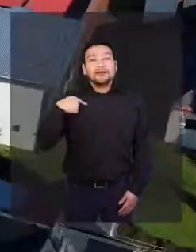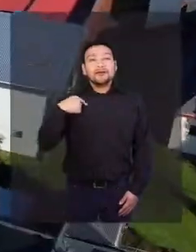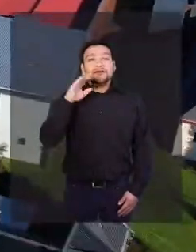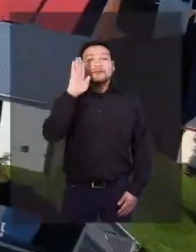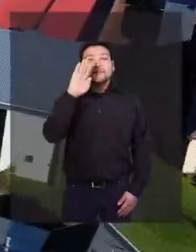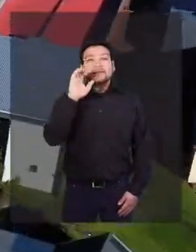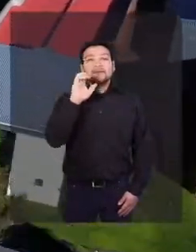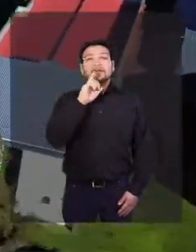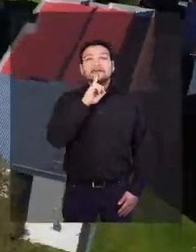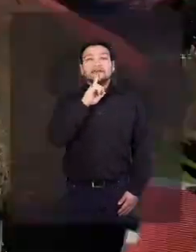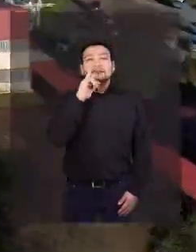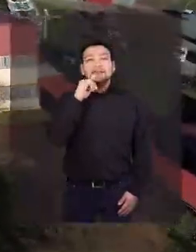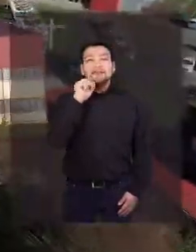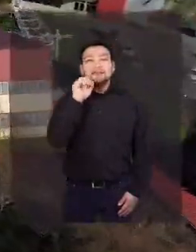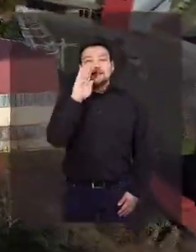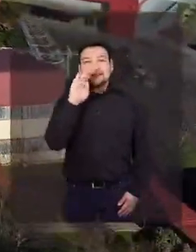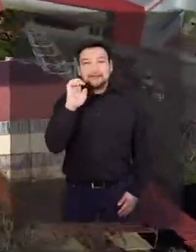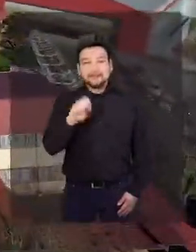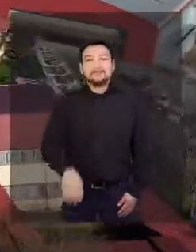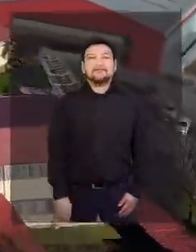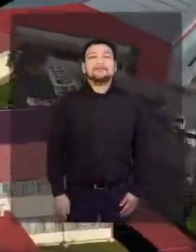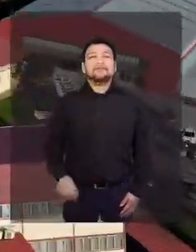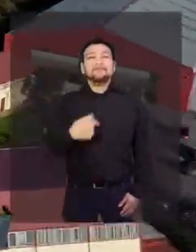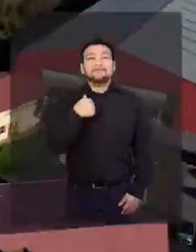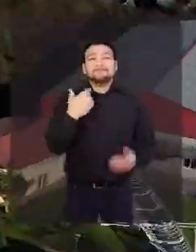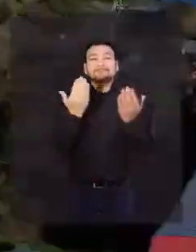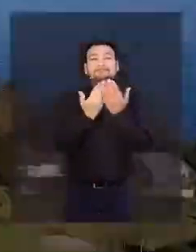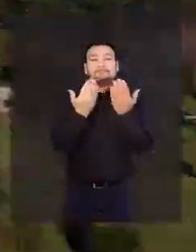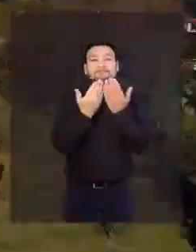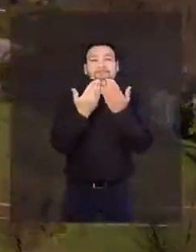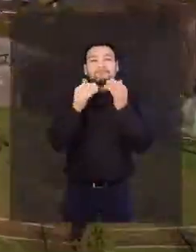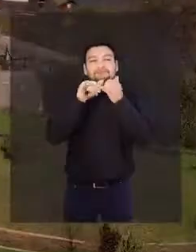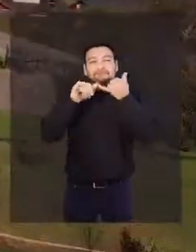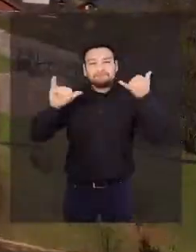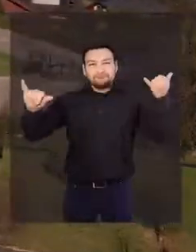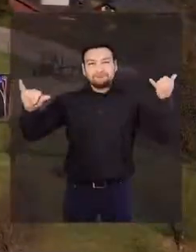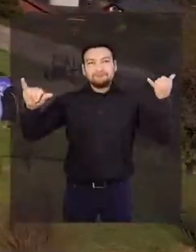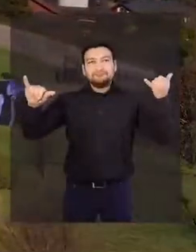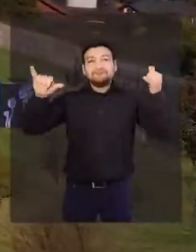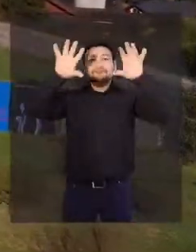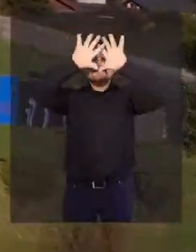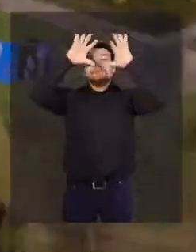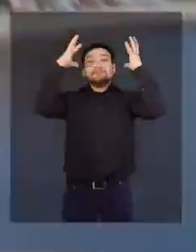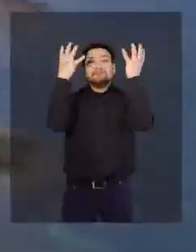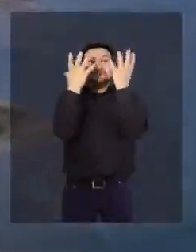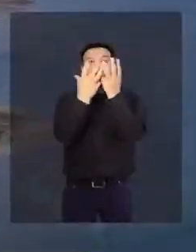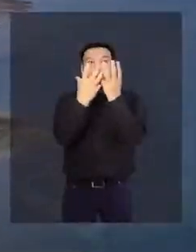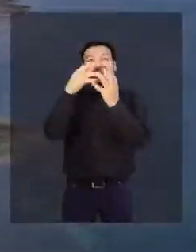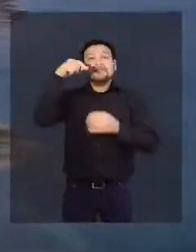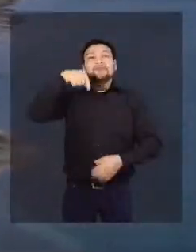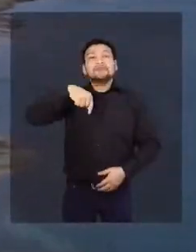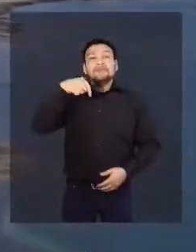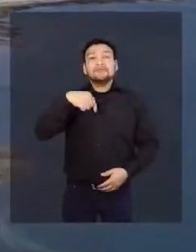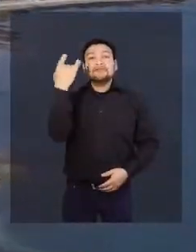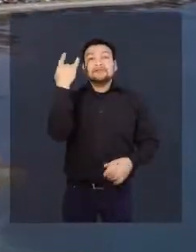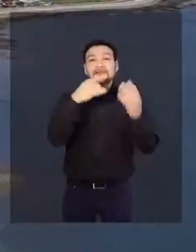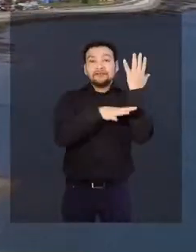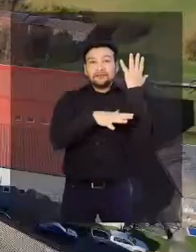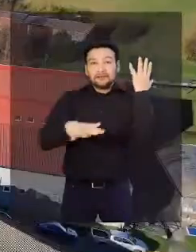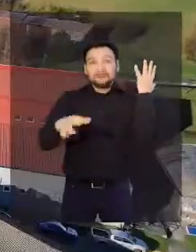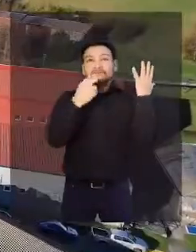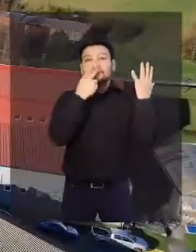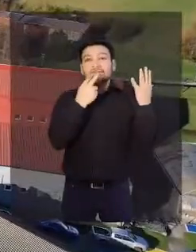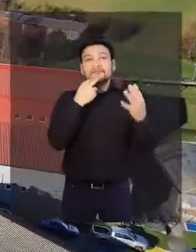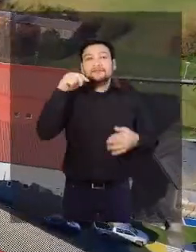Bienvenidos a la Universidad Austral de Chile, sede Puerto Montt, ubicada en el inicio de la carretera austral y una de